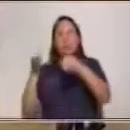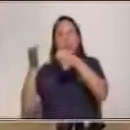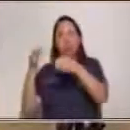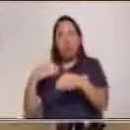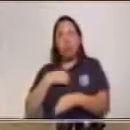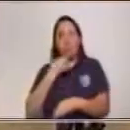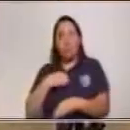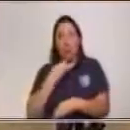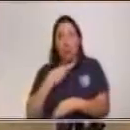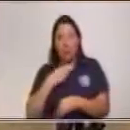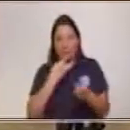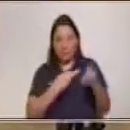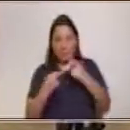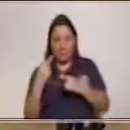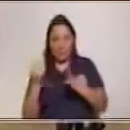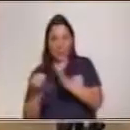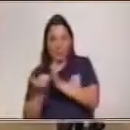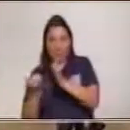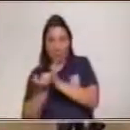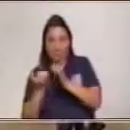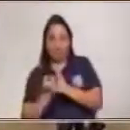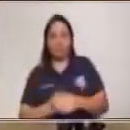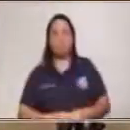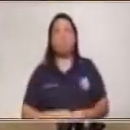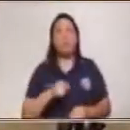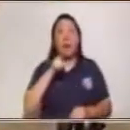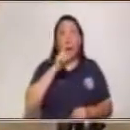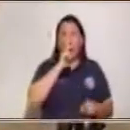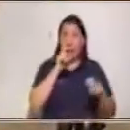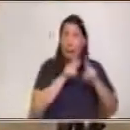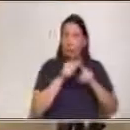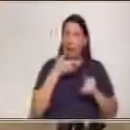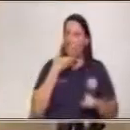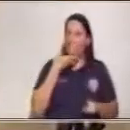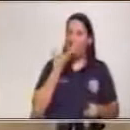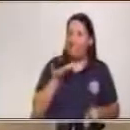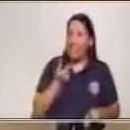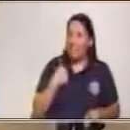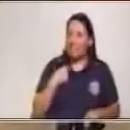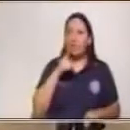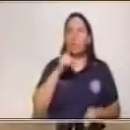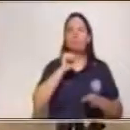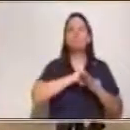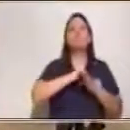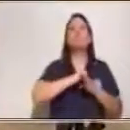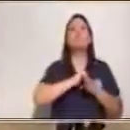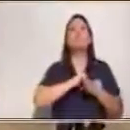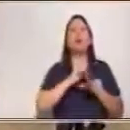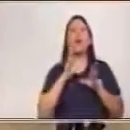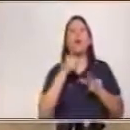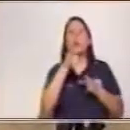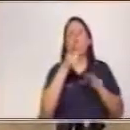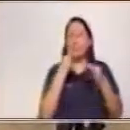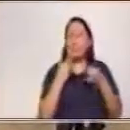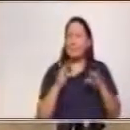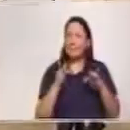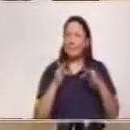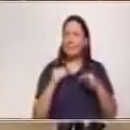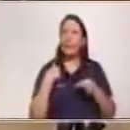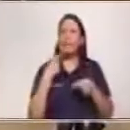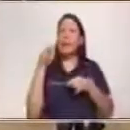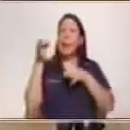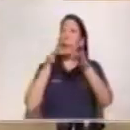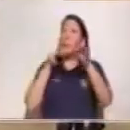adulto lo que aprendiste el día de hoy en la clase. La forma más fácil de repasar es tratando de explicar a alguien